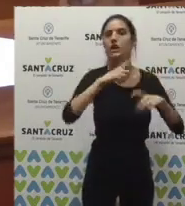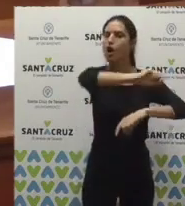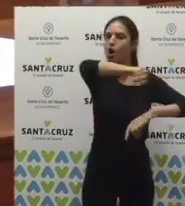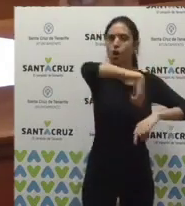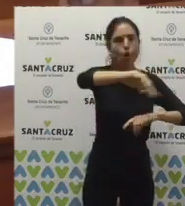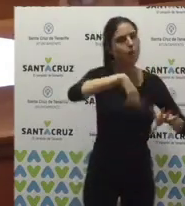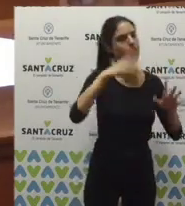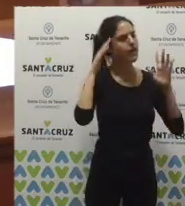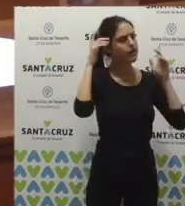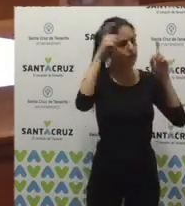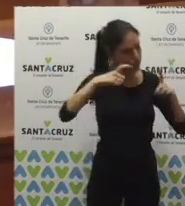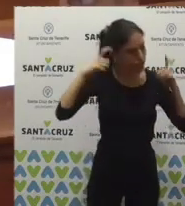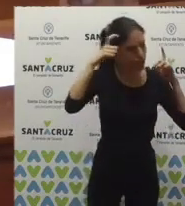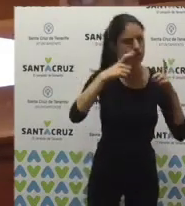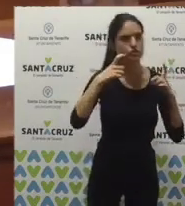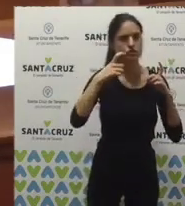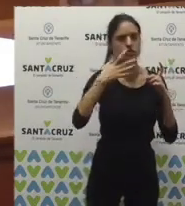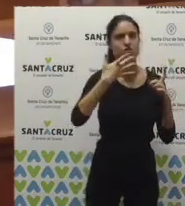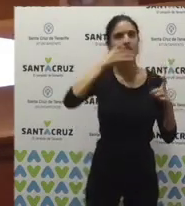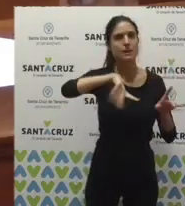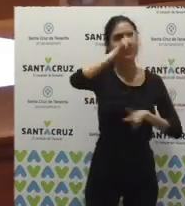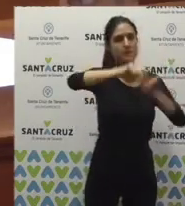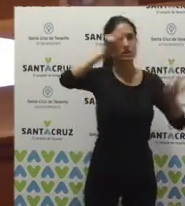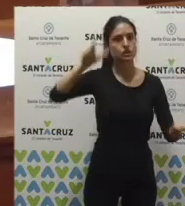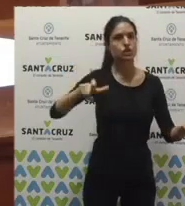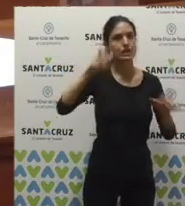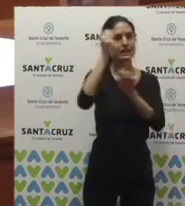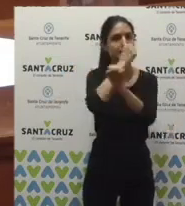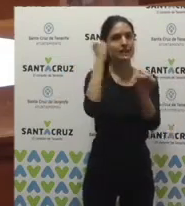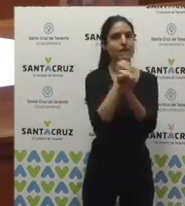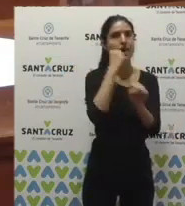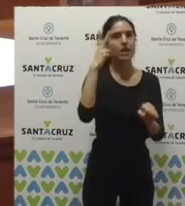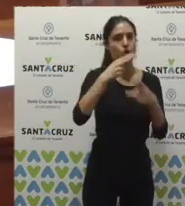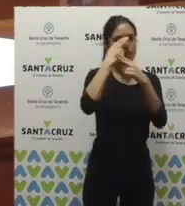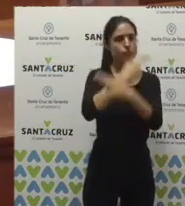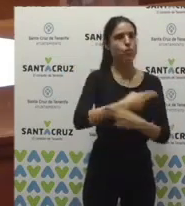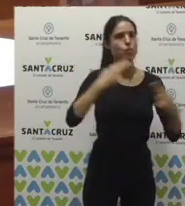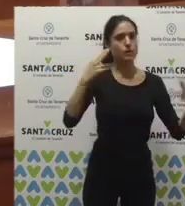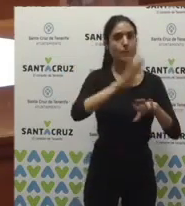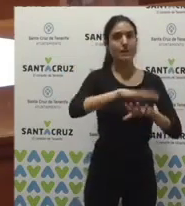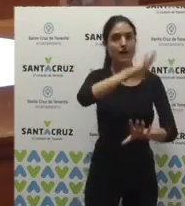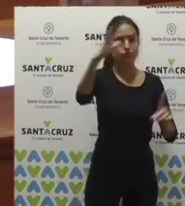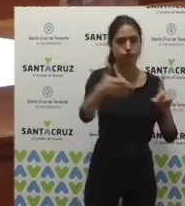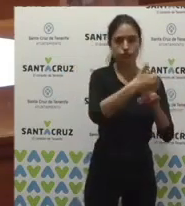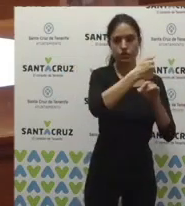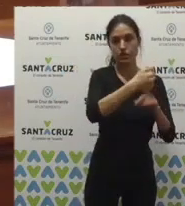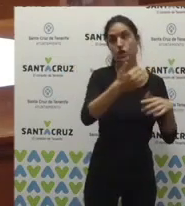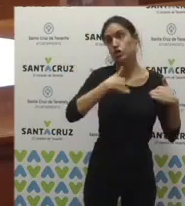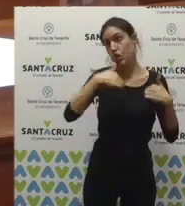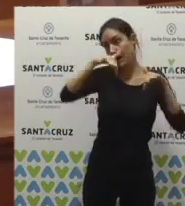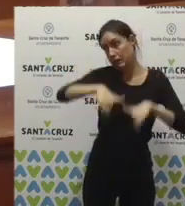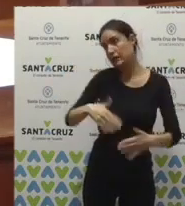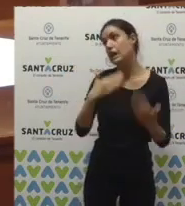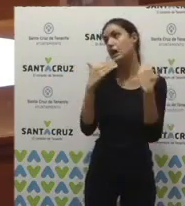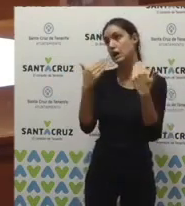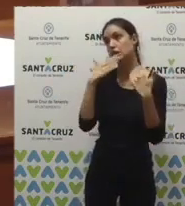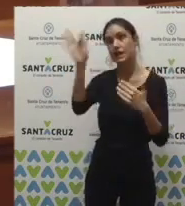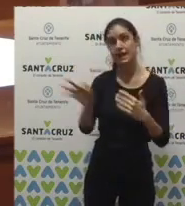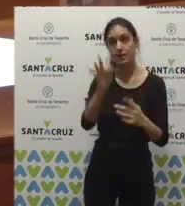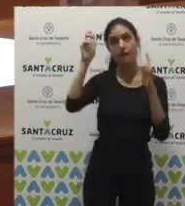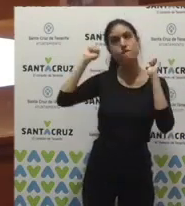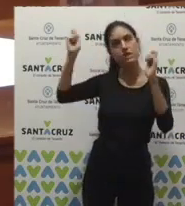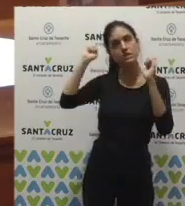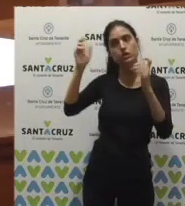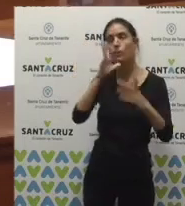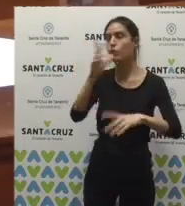los trabajadores públicos de este ayuntamiento del departamento de tecnología al que le doy las gracias y les felicito por las